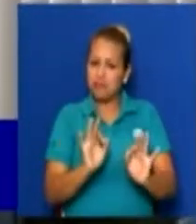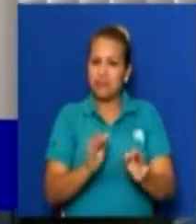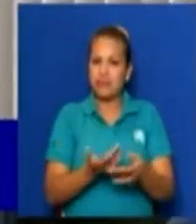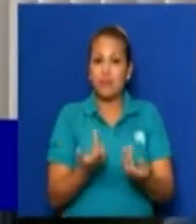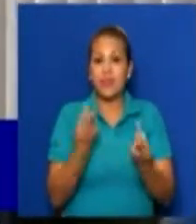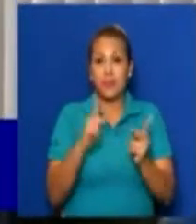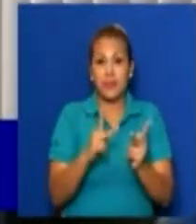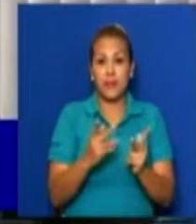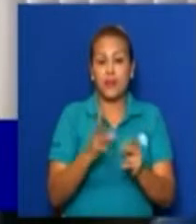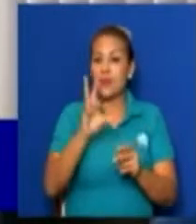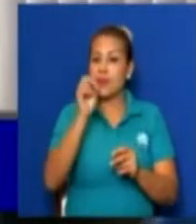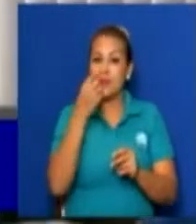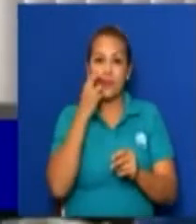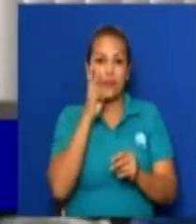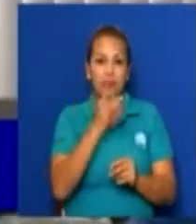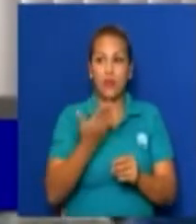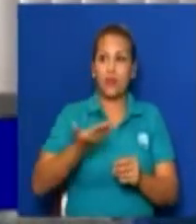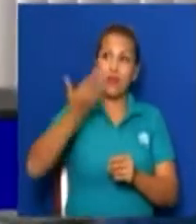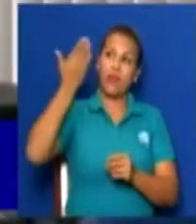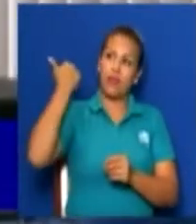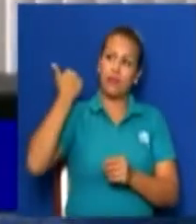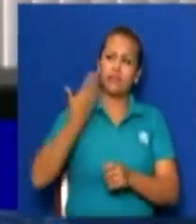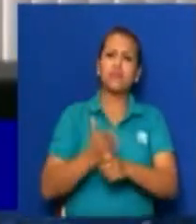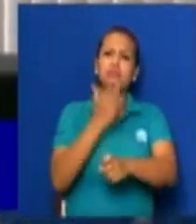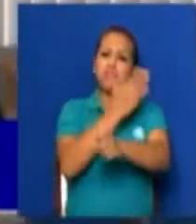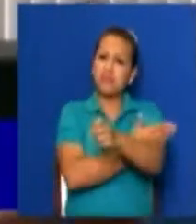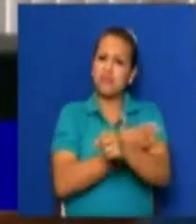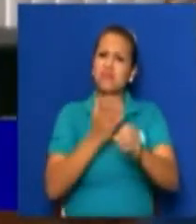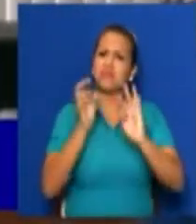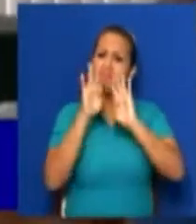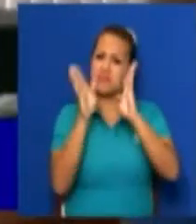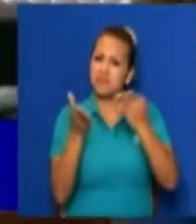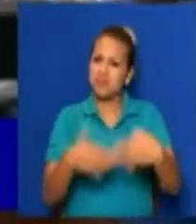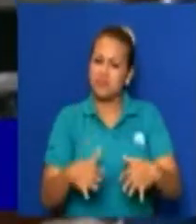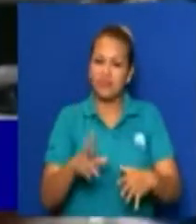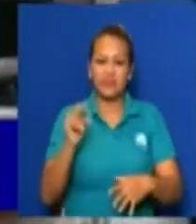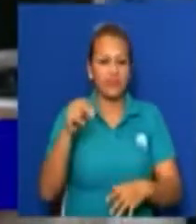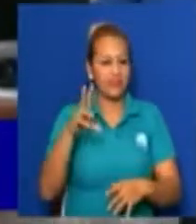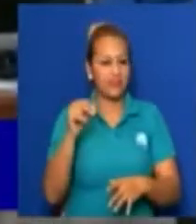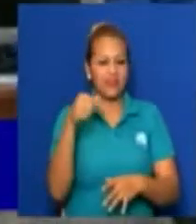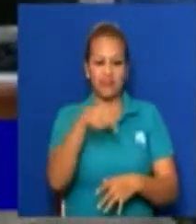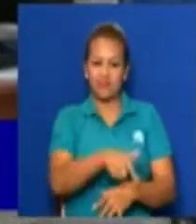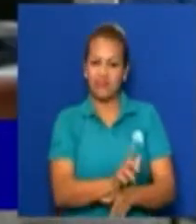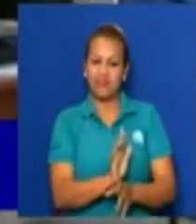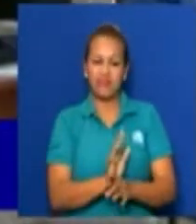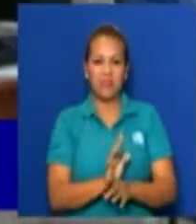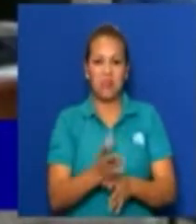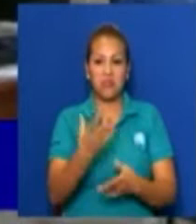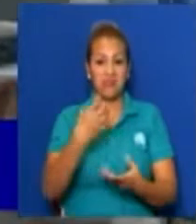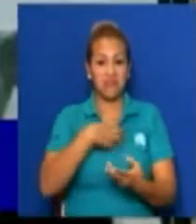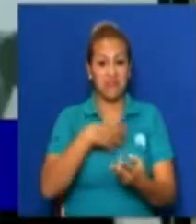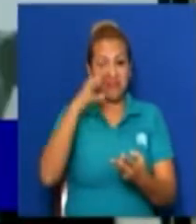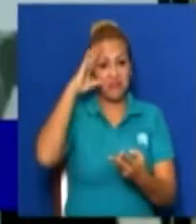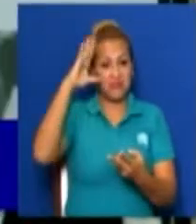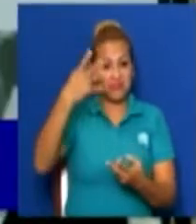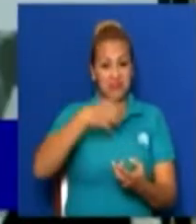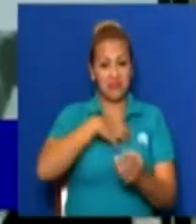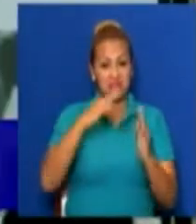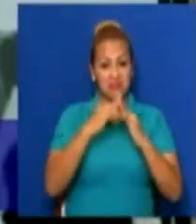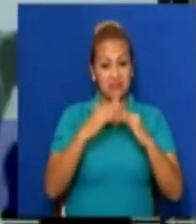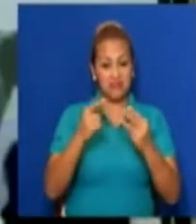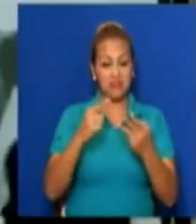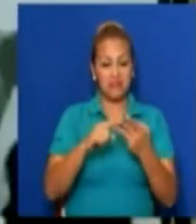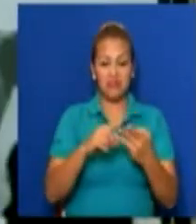atrás, podemos decir, antes las mujeres no eran sujetas de propiedad, no eran sujetas de